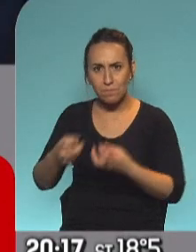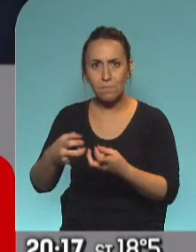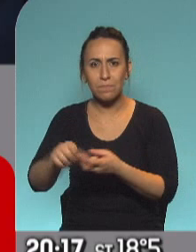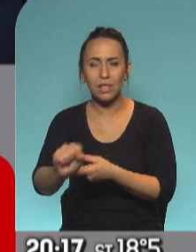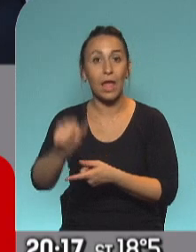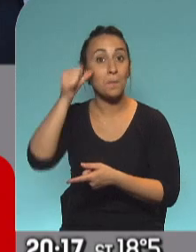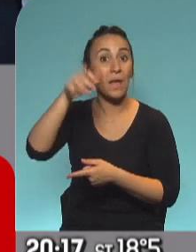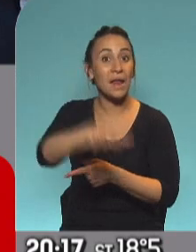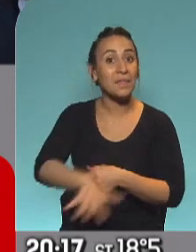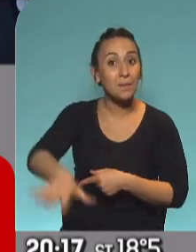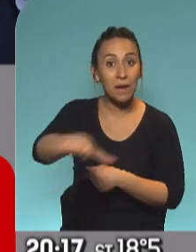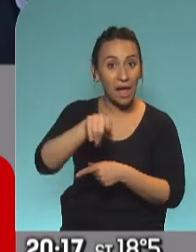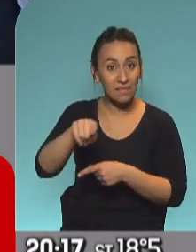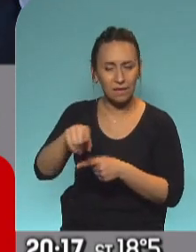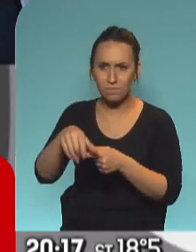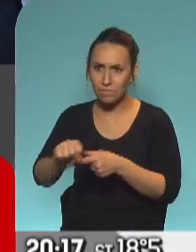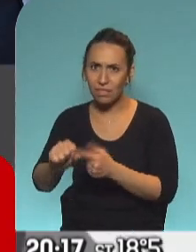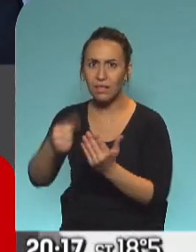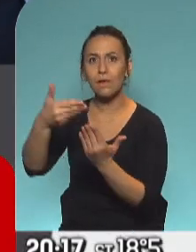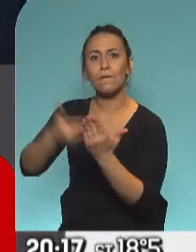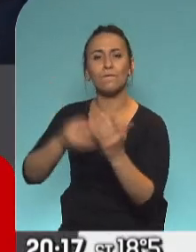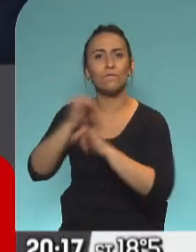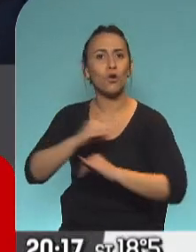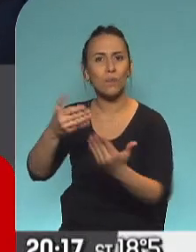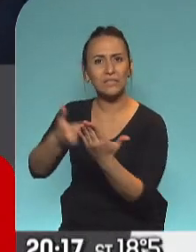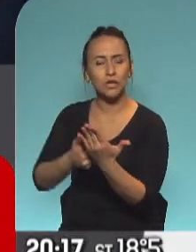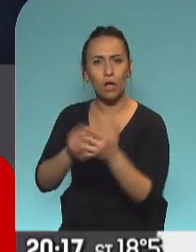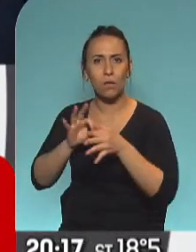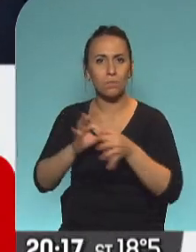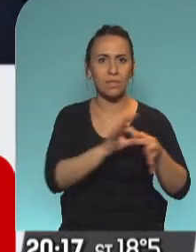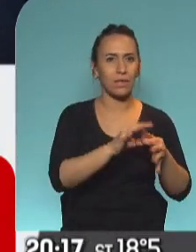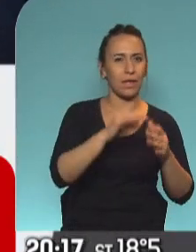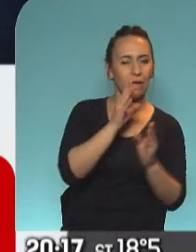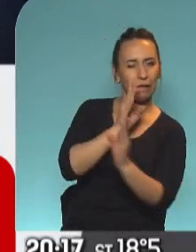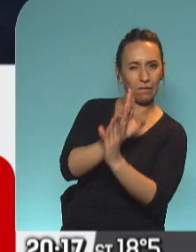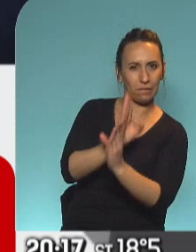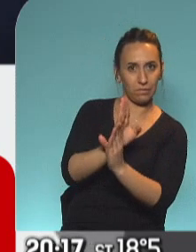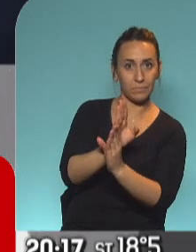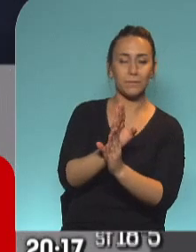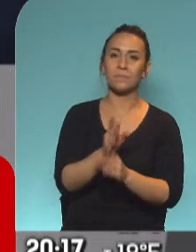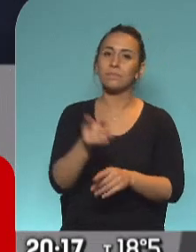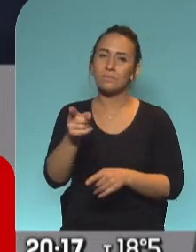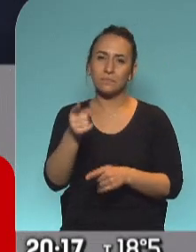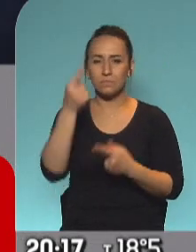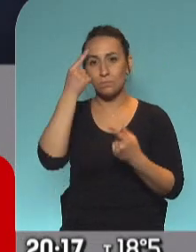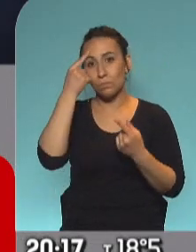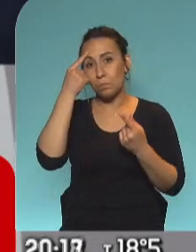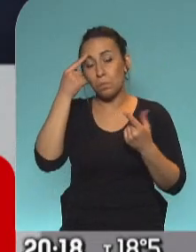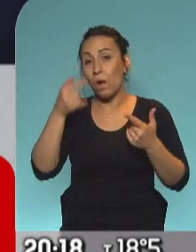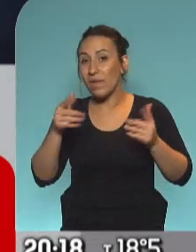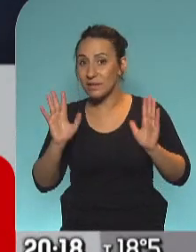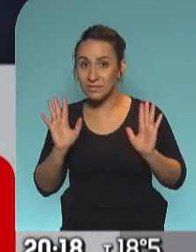Plata esta información vinculada al espionaje. A partir de esto, ¿cree usted que es posible que haya